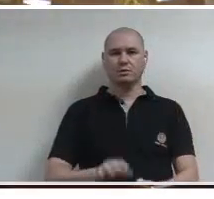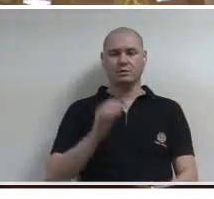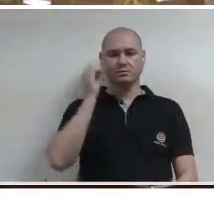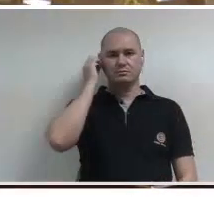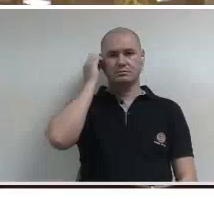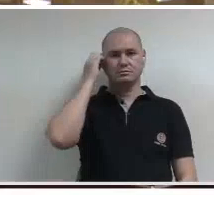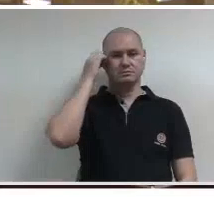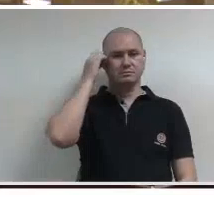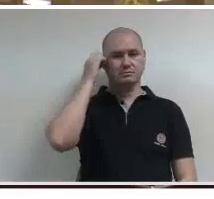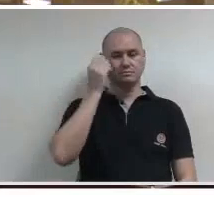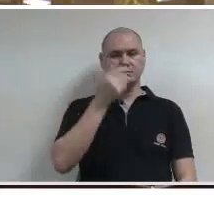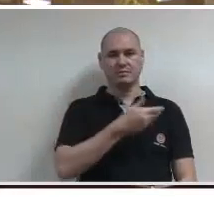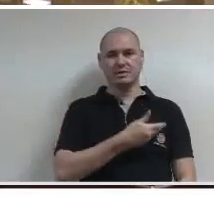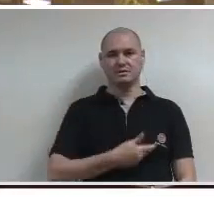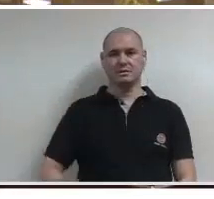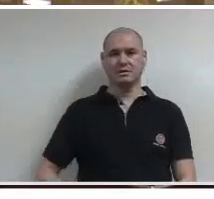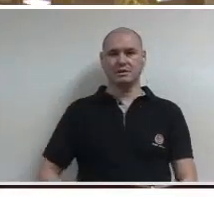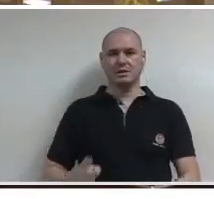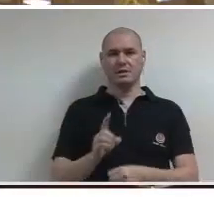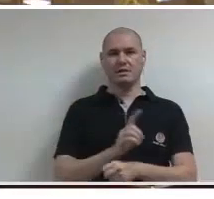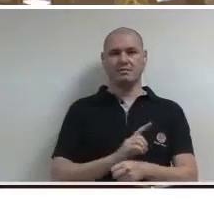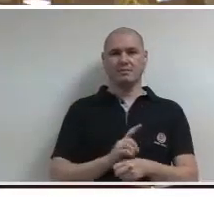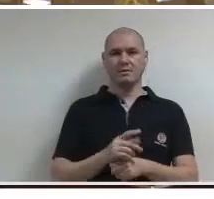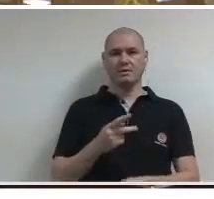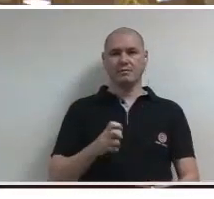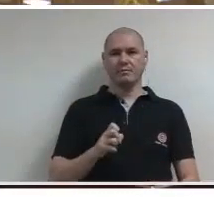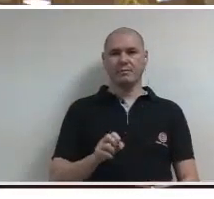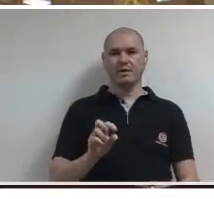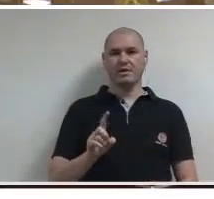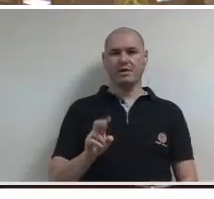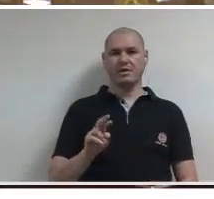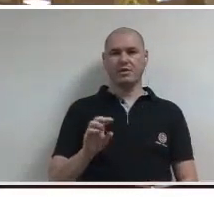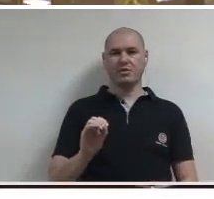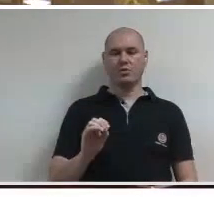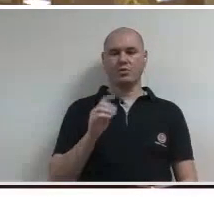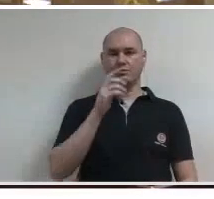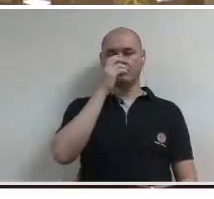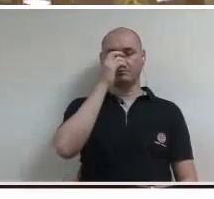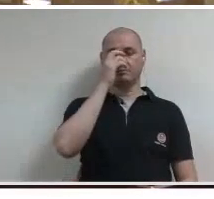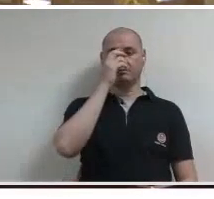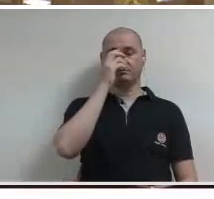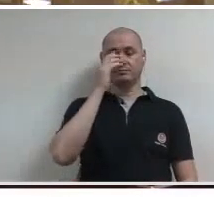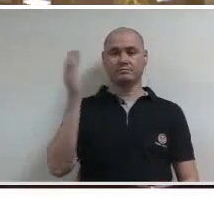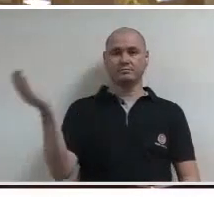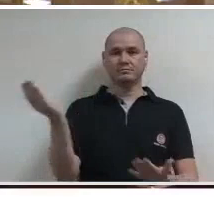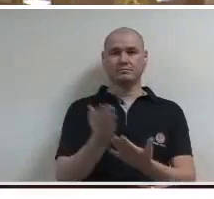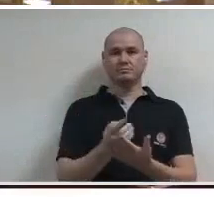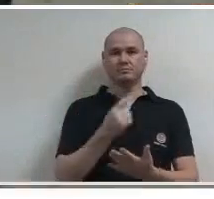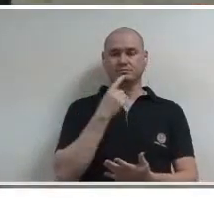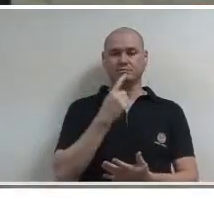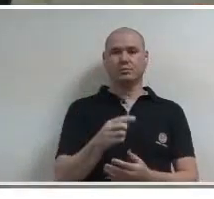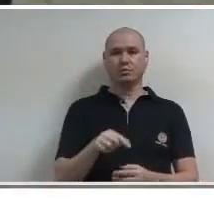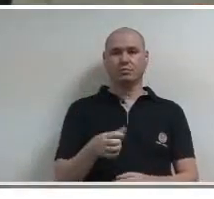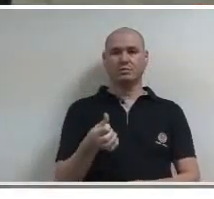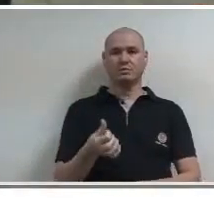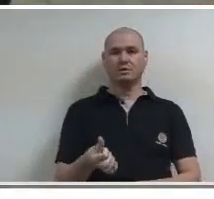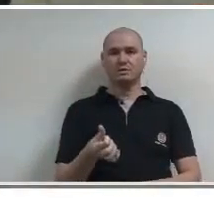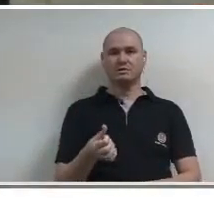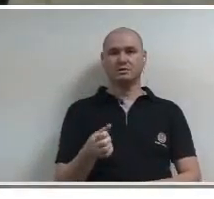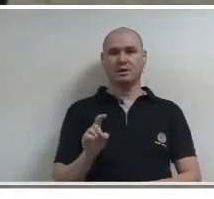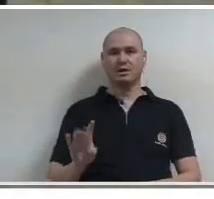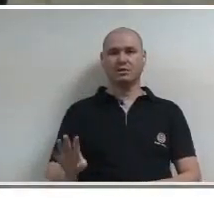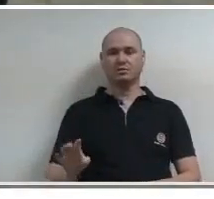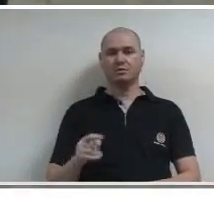El presidente de la Honorable Cámara de Diputados. Cuatía o Mugajeo Coñande Pedro Aliana Rodríguez, diputado, Cámara de